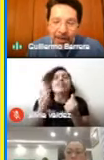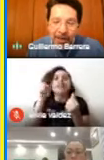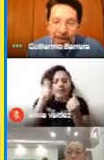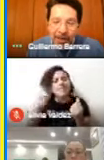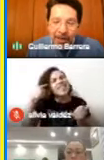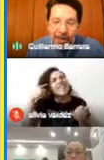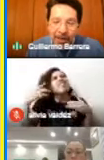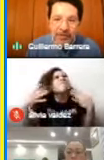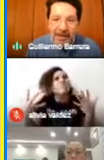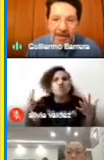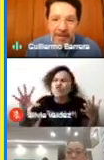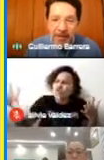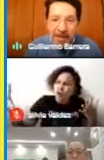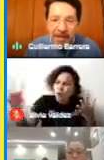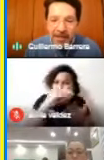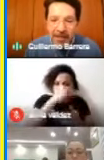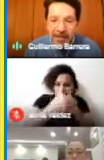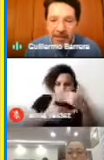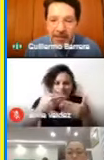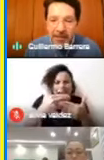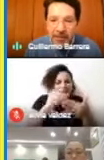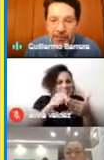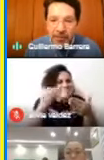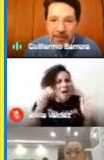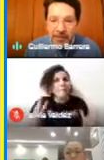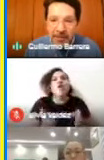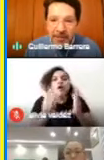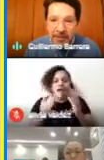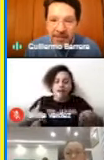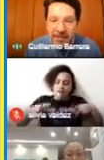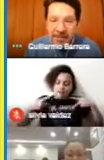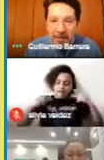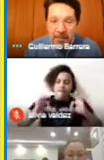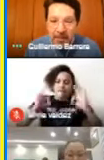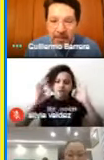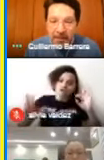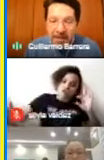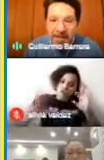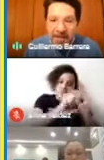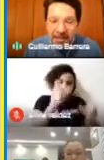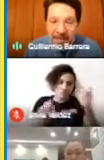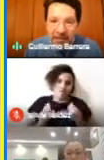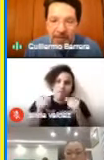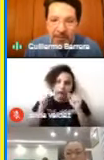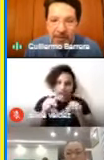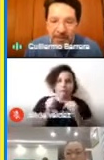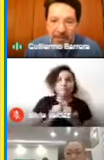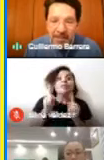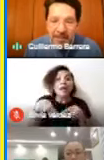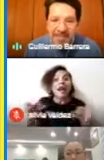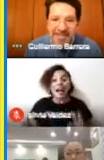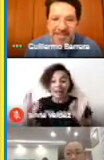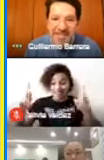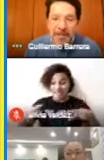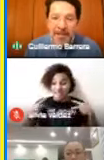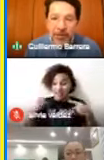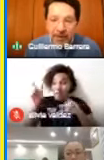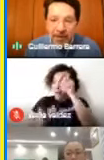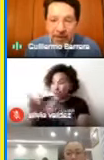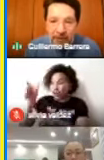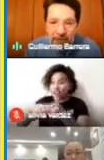cuenta todos esos procesos para mejorar la calidad de vida de sus habitantes. Pero también la calidad de vida de los habitantes